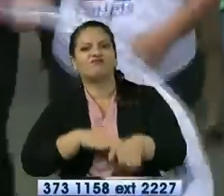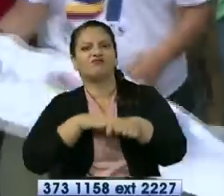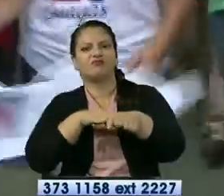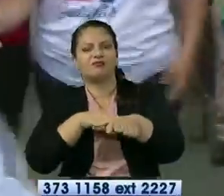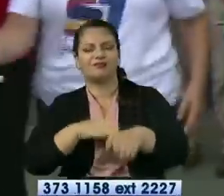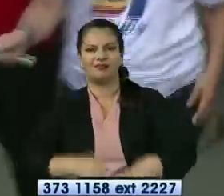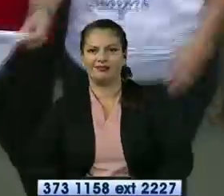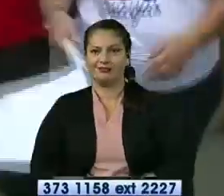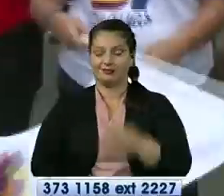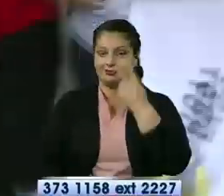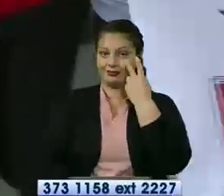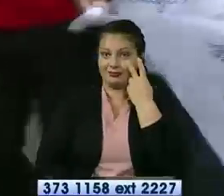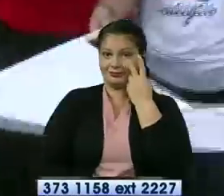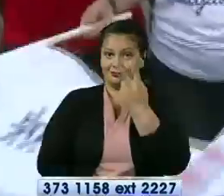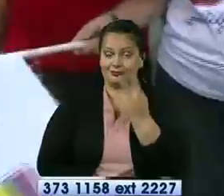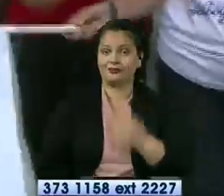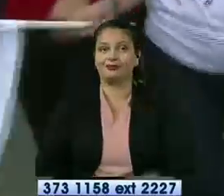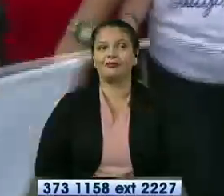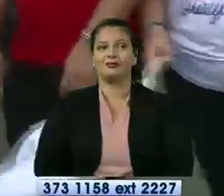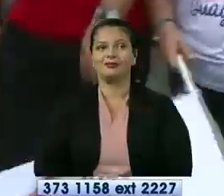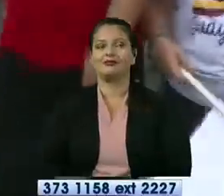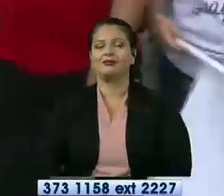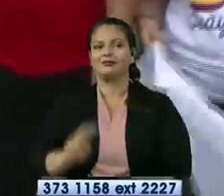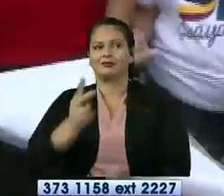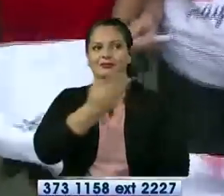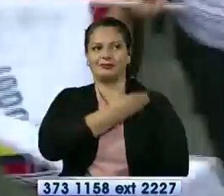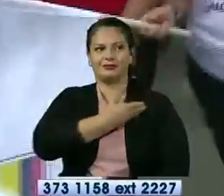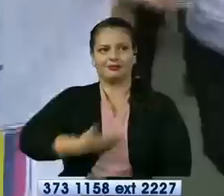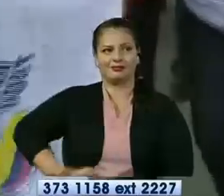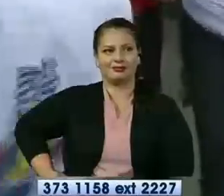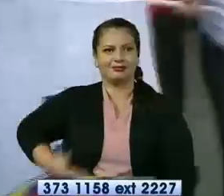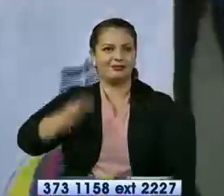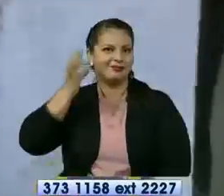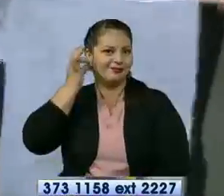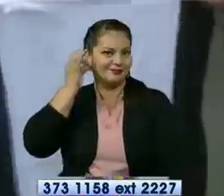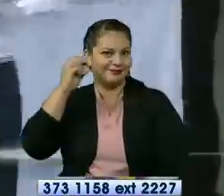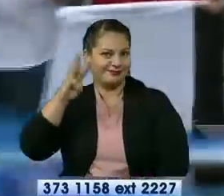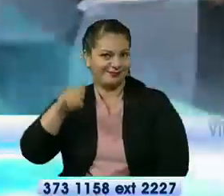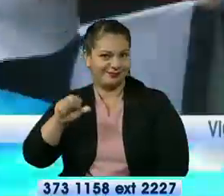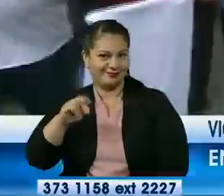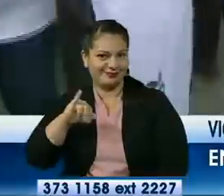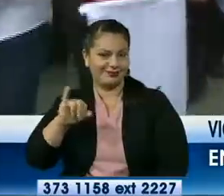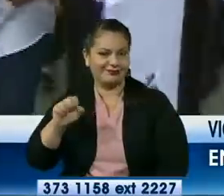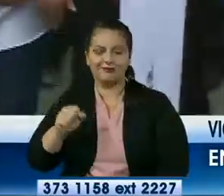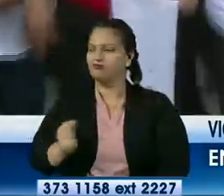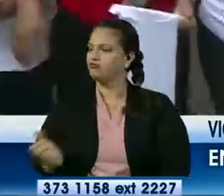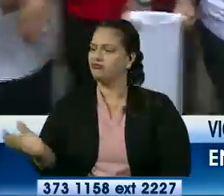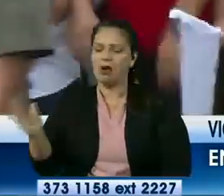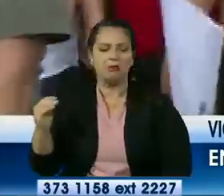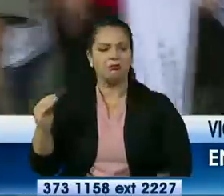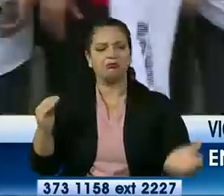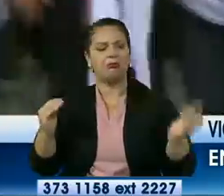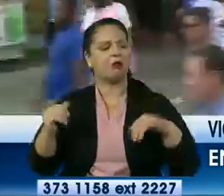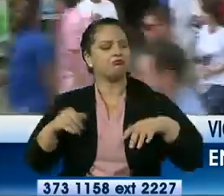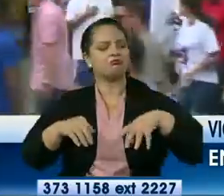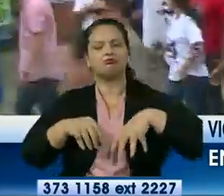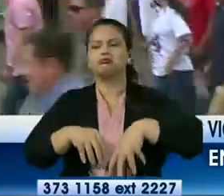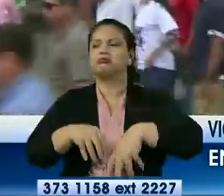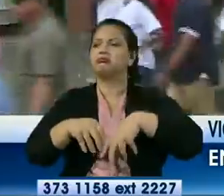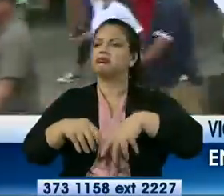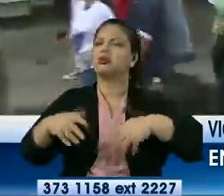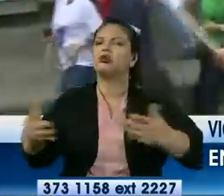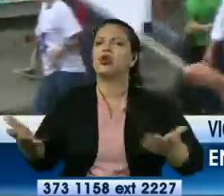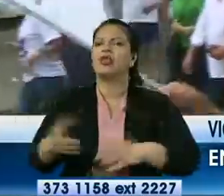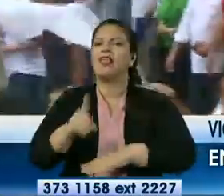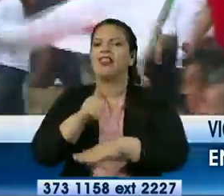Acompañada por cientos de simpatizantes, la segunda mandataria María Alejandra Vicuña recorrió el centro del Cantón Daule impulsando el sí en las 7 preguntas